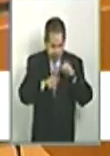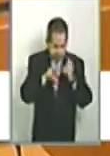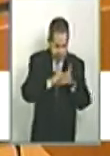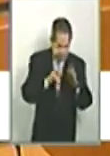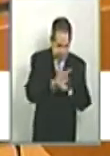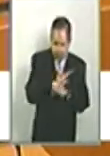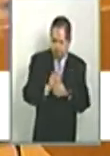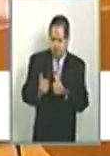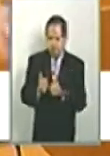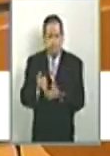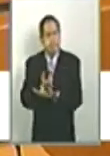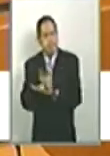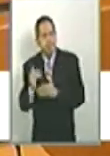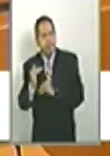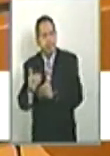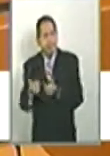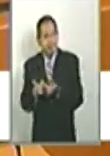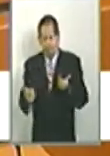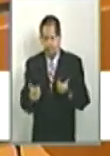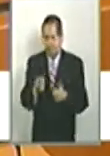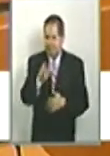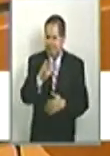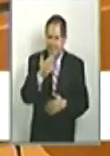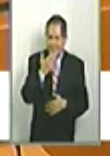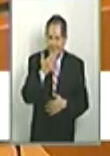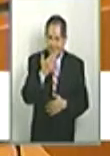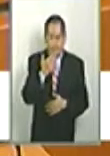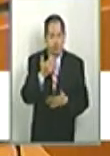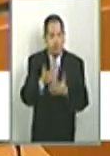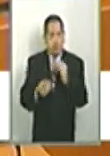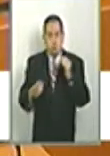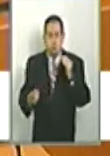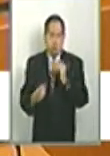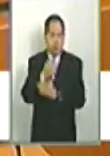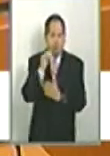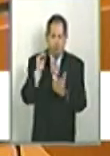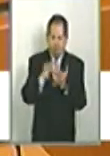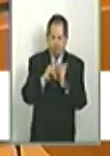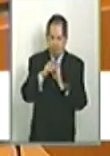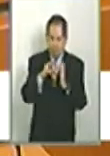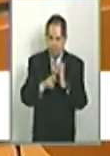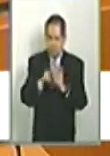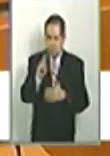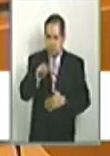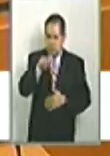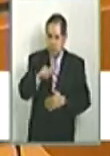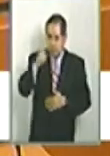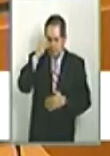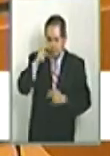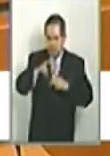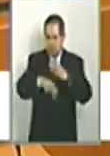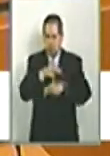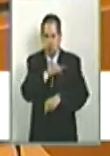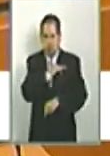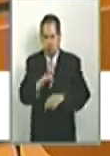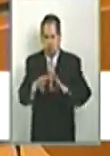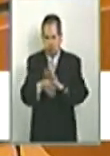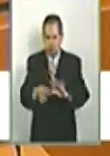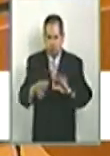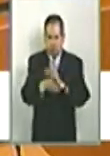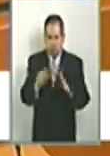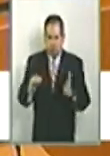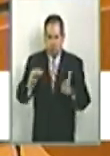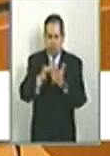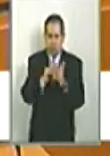luego que significó colocar ahora nuevas medidas para poder